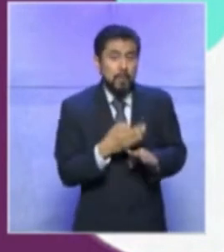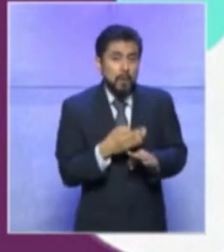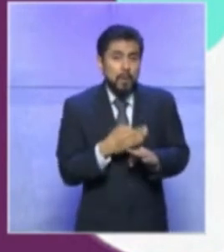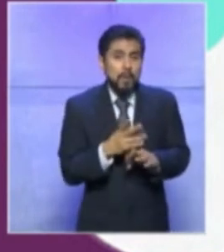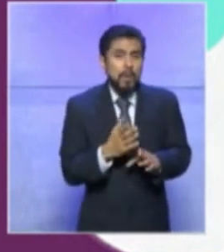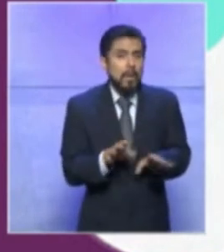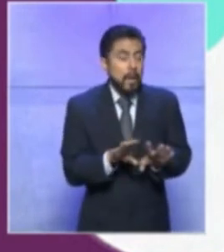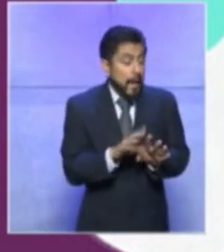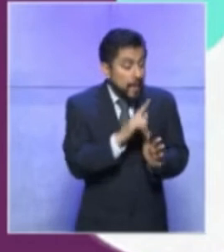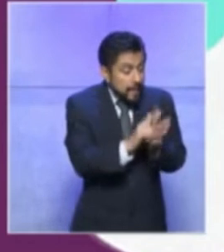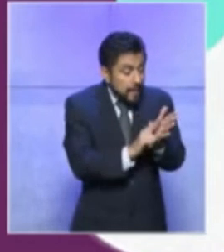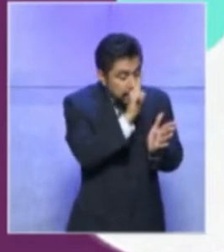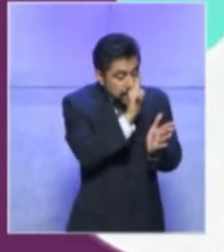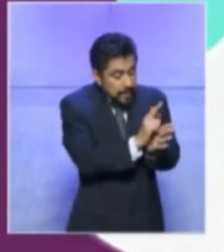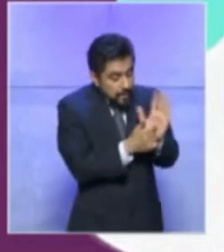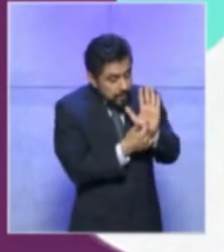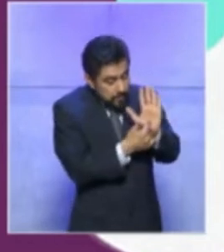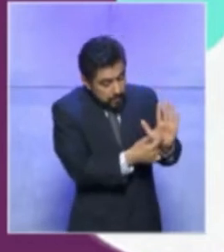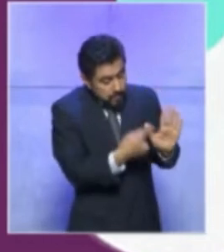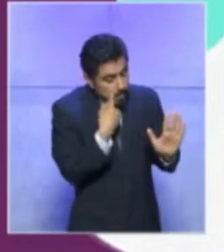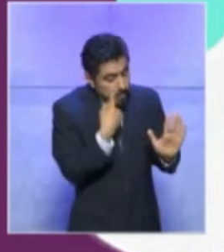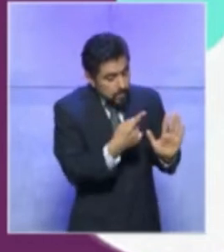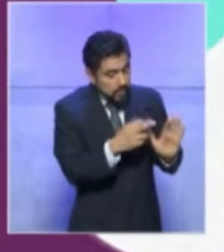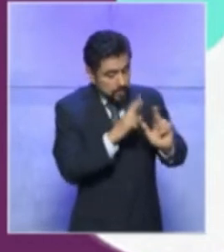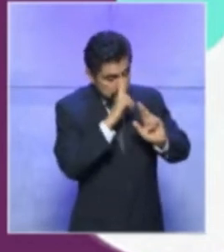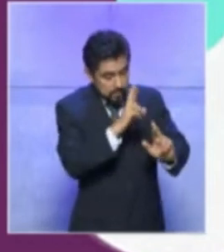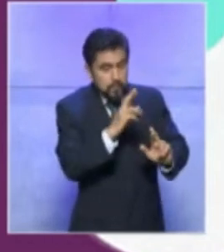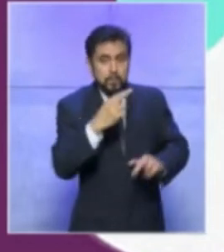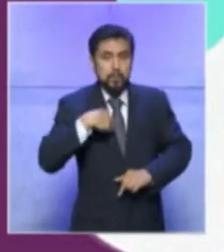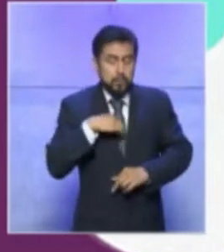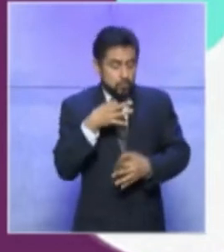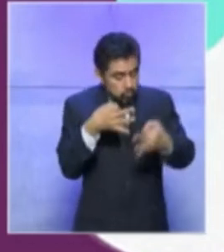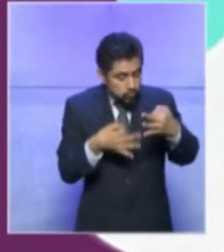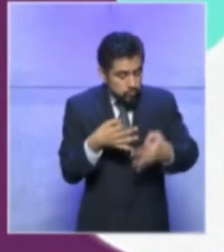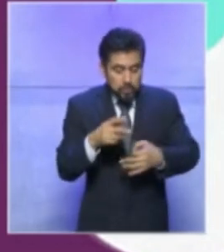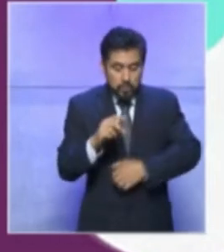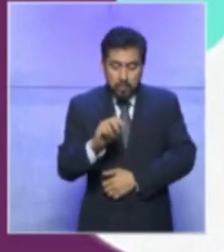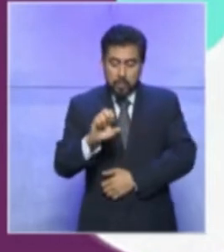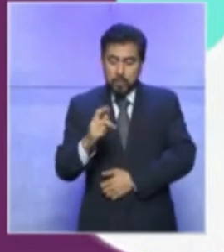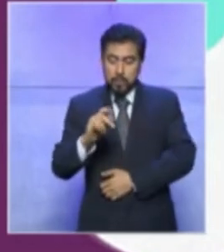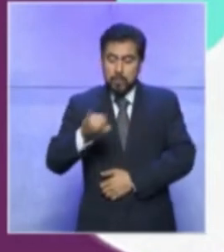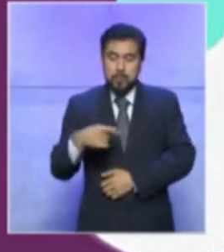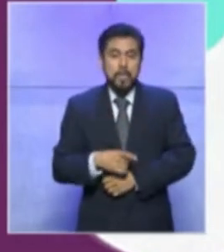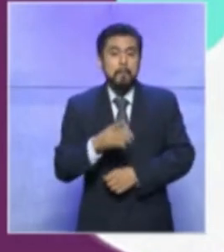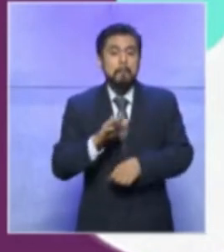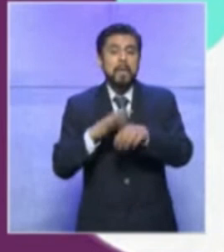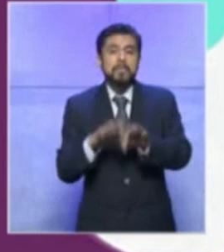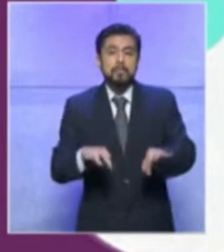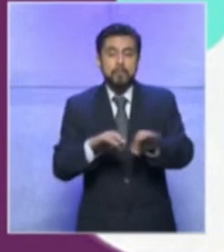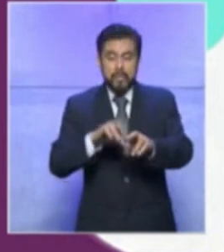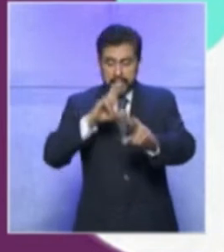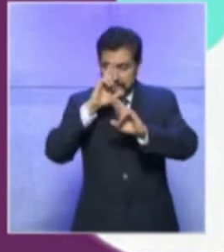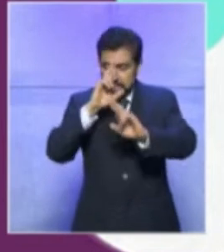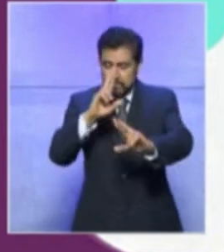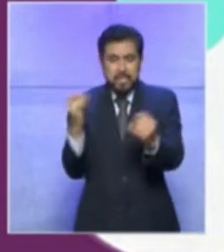de interpretar la Constitución. Al exigir que este tribunal varíe la forma en que desde 2009 ha entendido